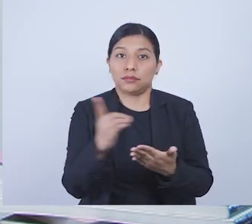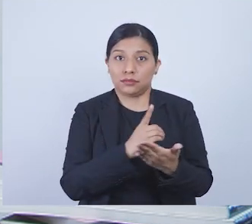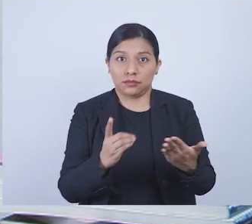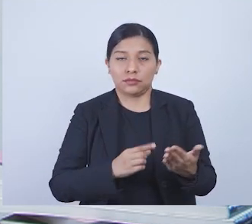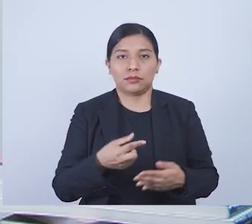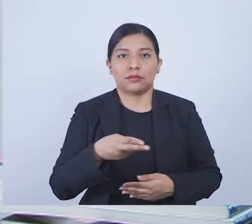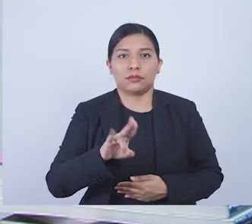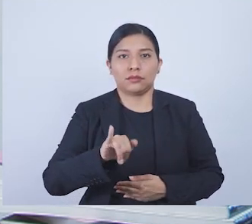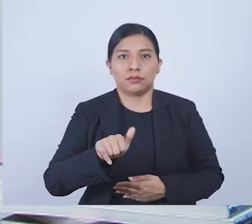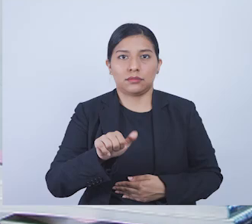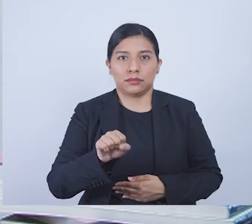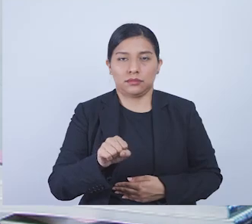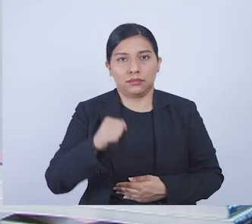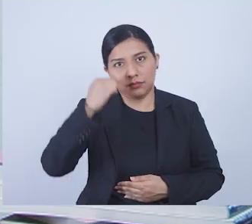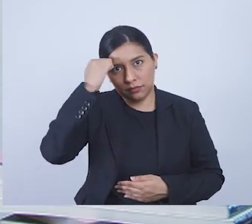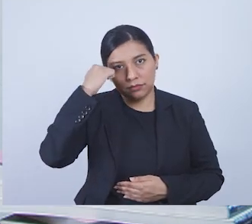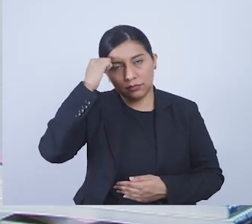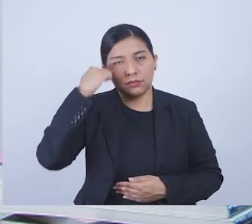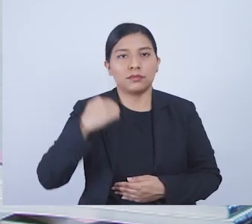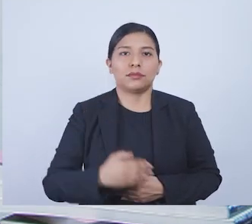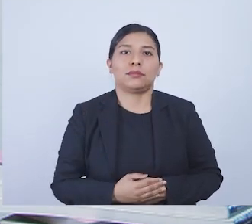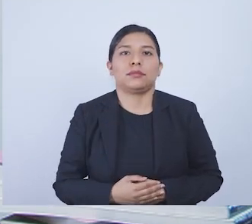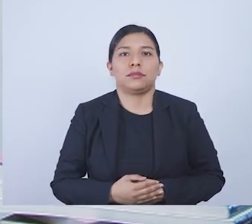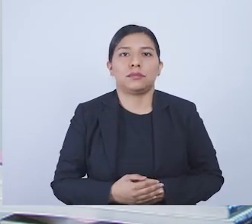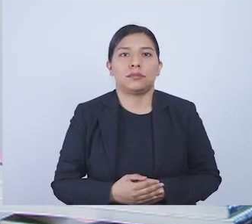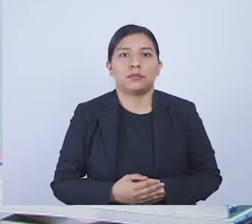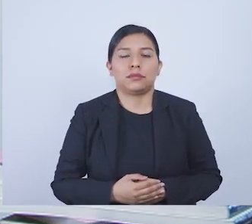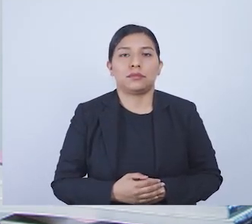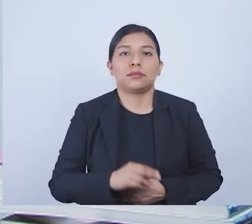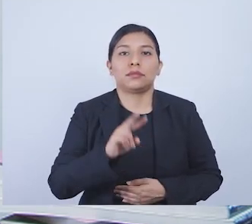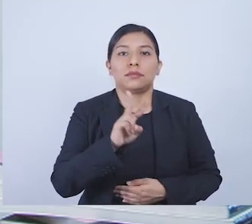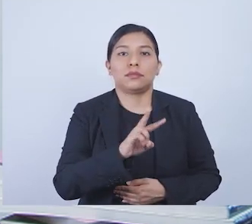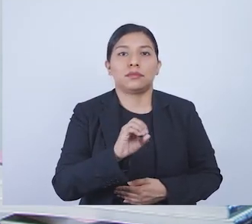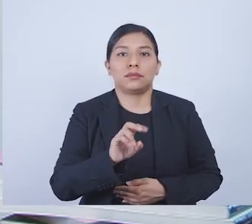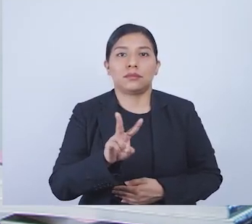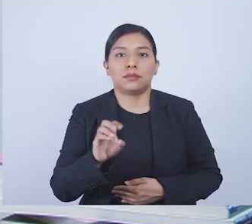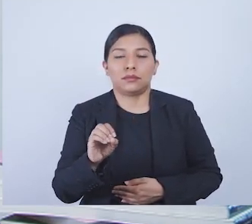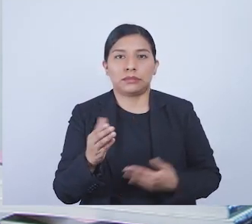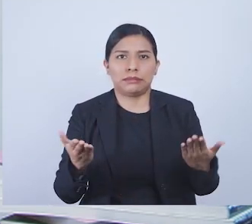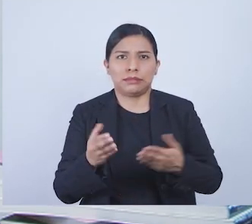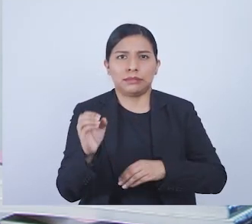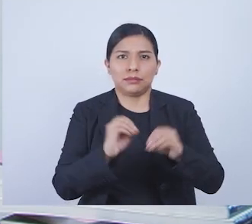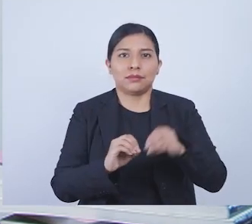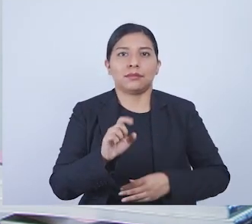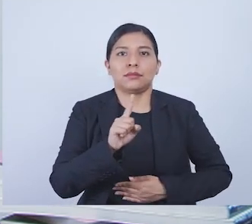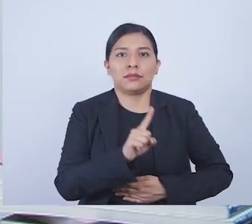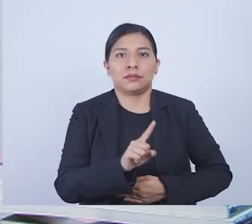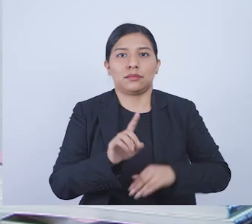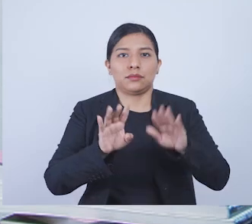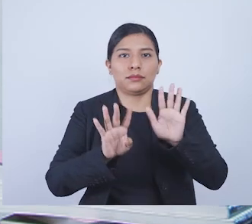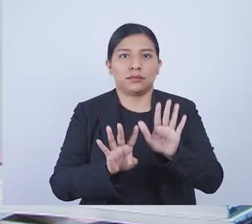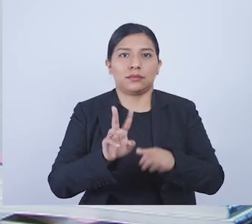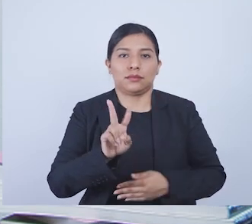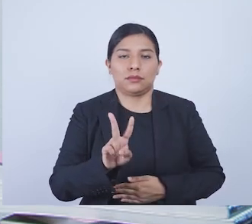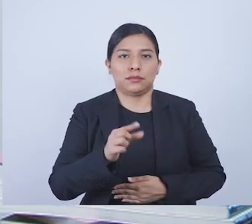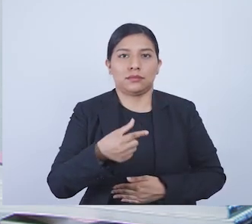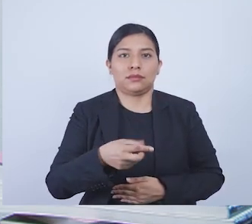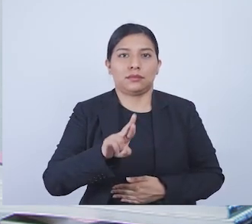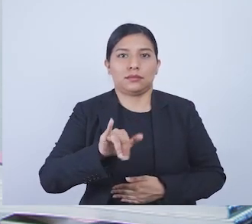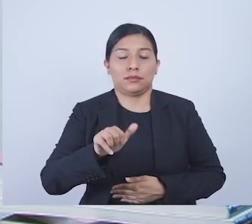guías de aprendizaje. Solo en el año 2020 se diseñaron 192 guías de